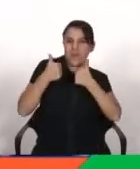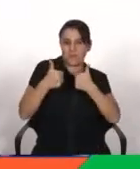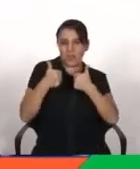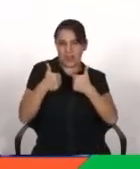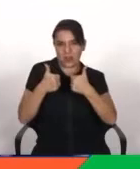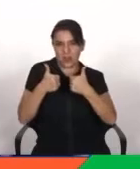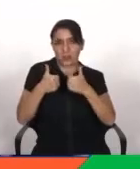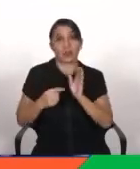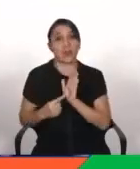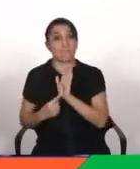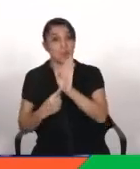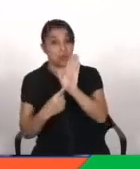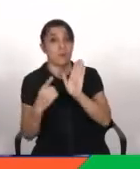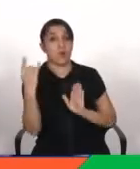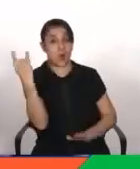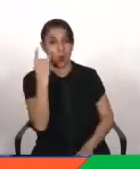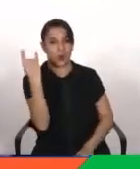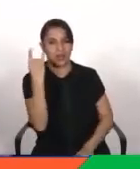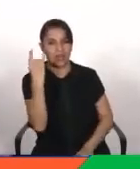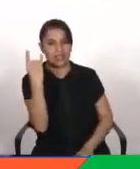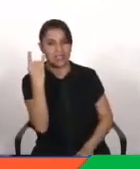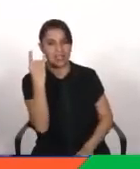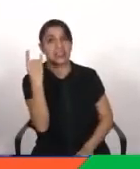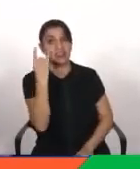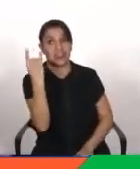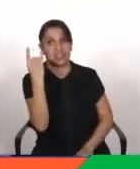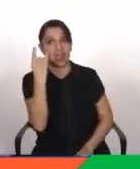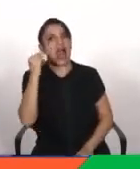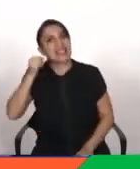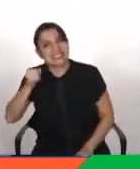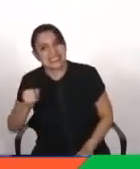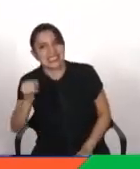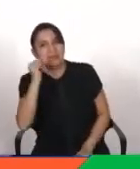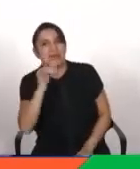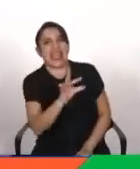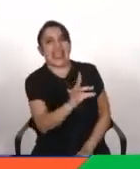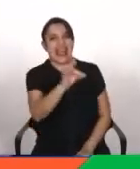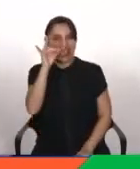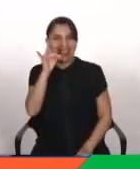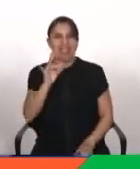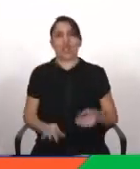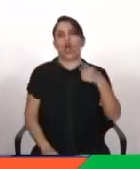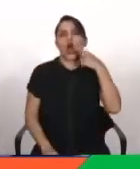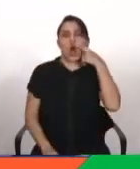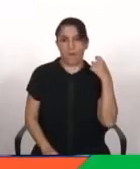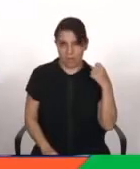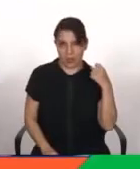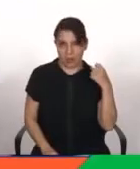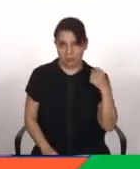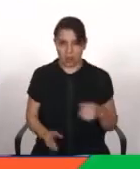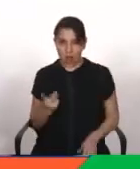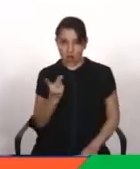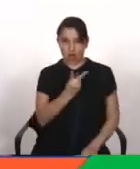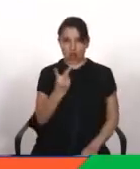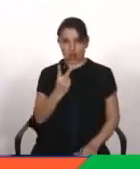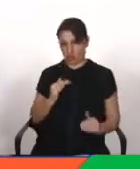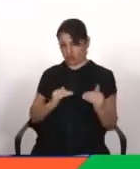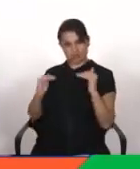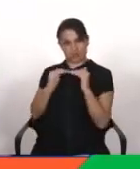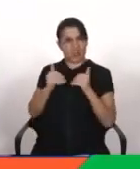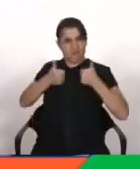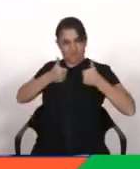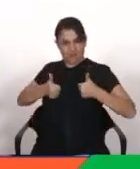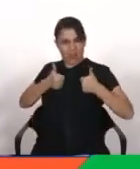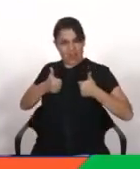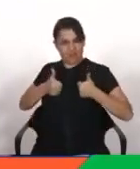universidad, la universidad va a elegir sí o sí al hombre, aunque sean igualmente buenos publicando o buenos científicos. Eso es lo que está